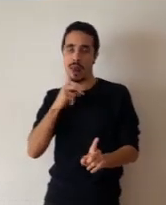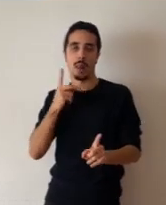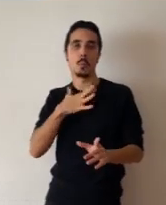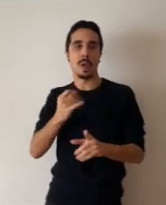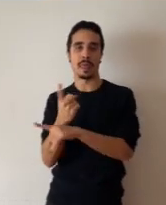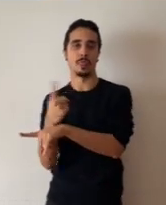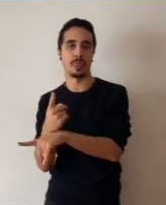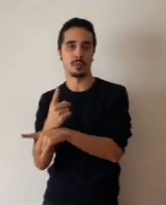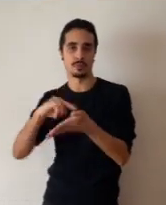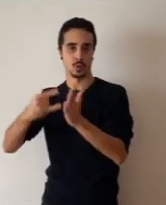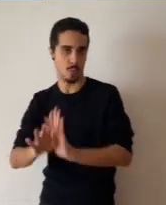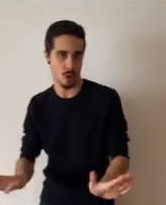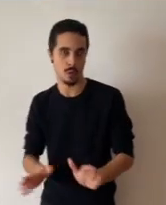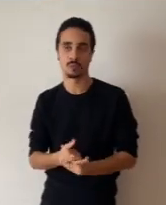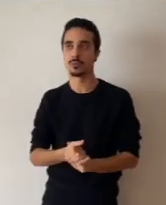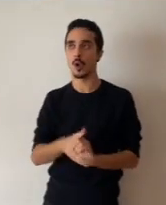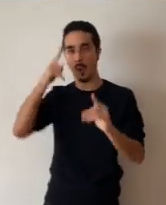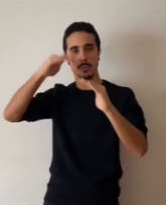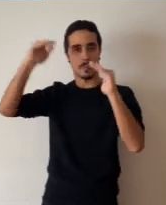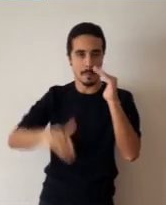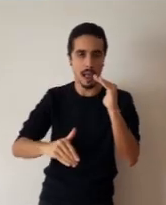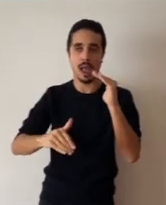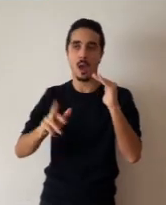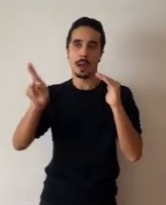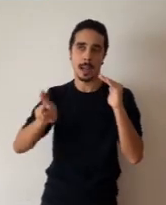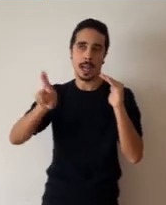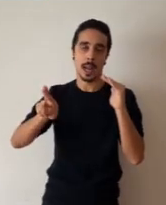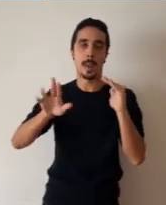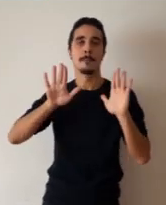resolver en pocas horas, pues hipoglucemias